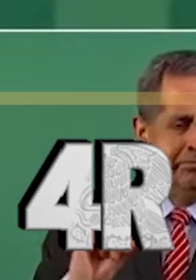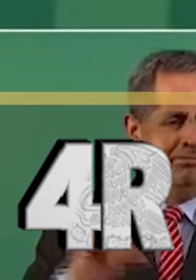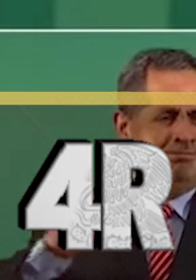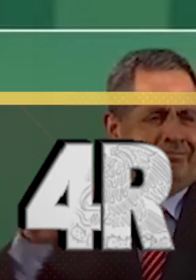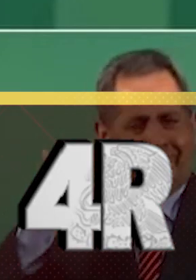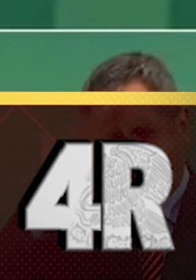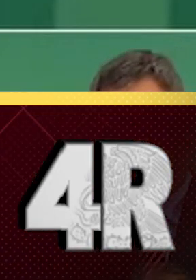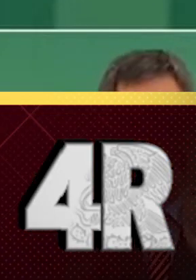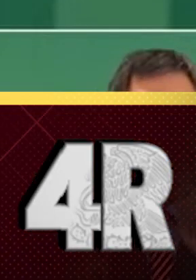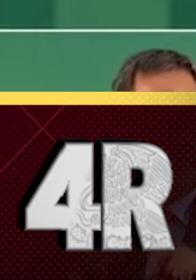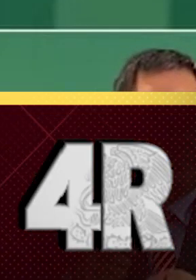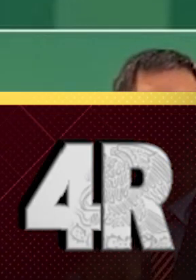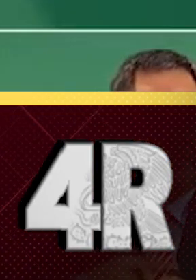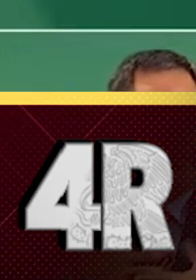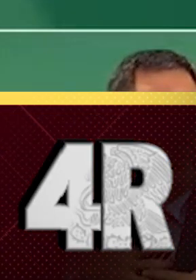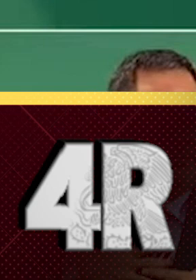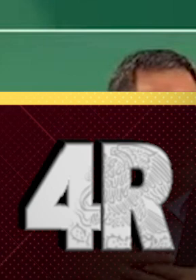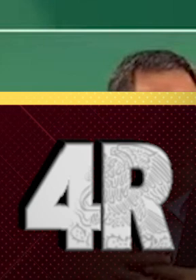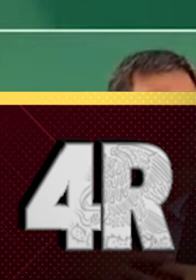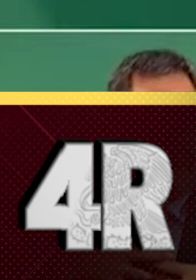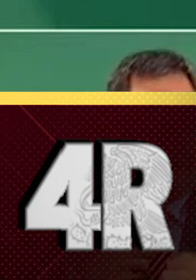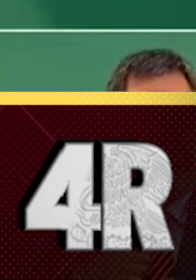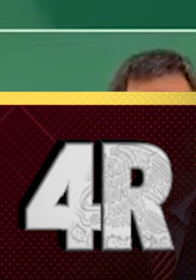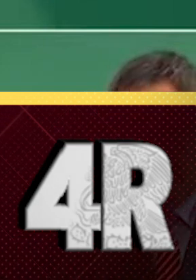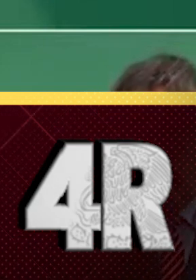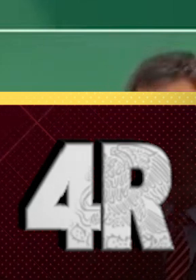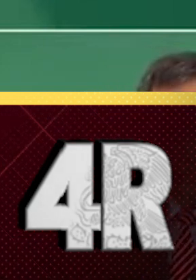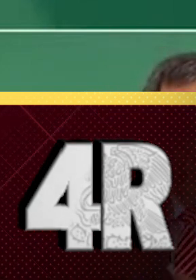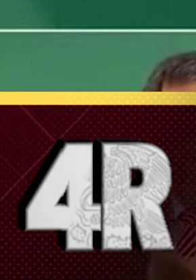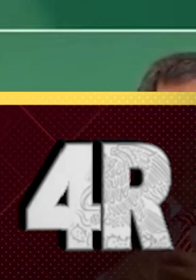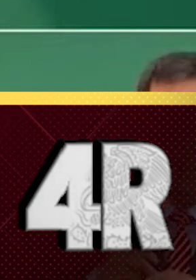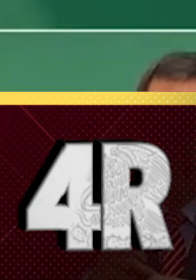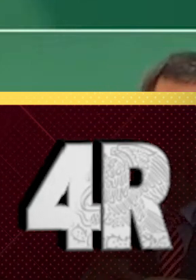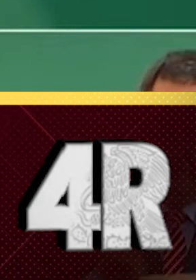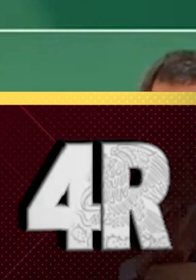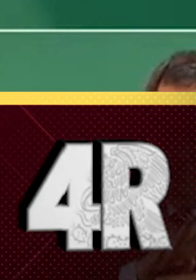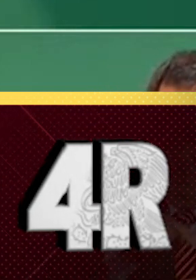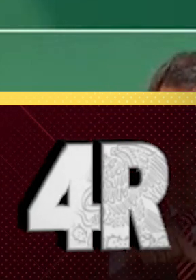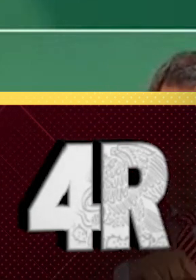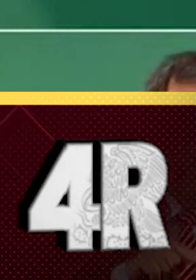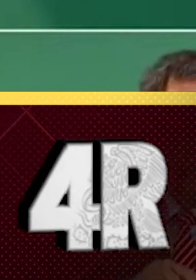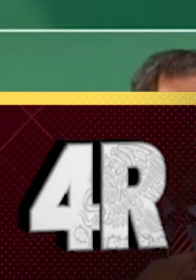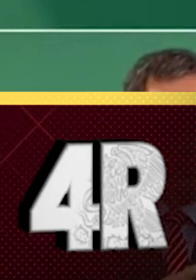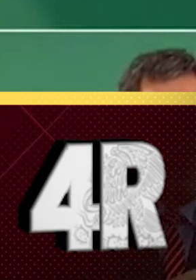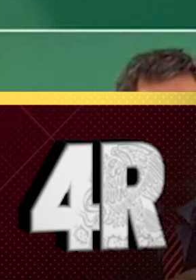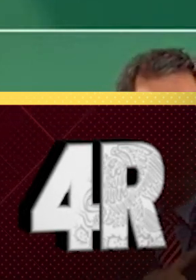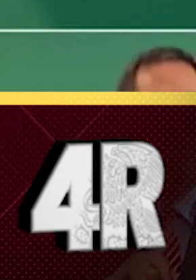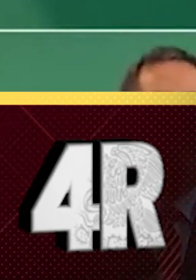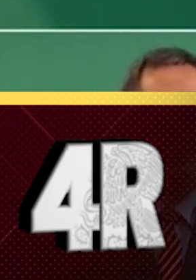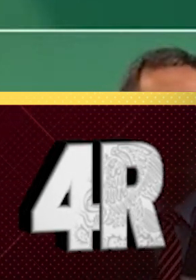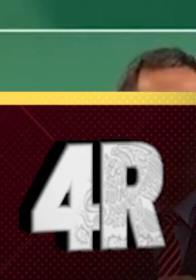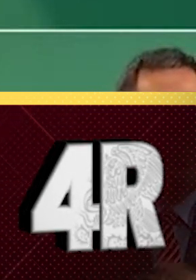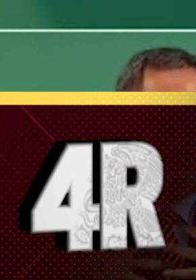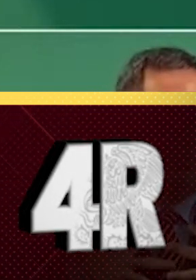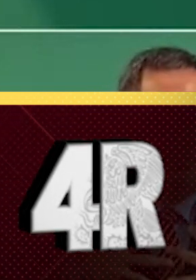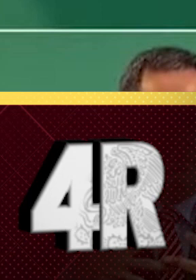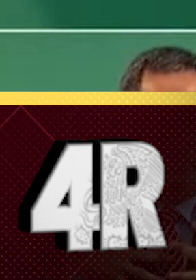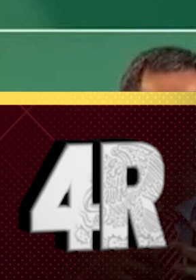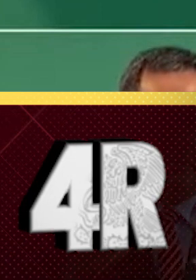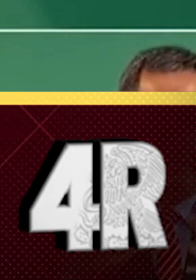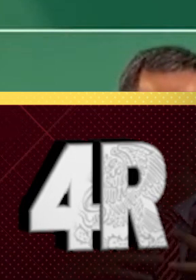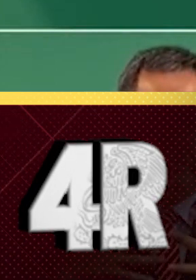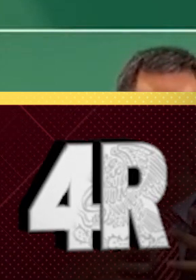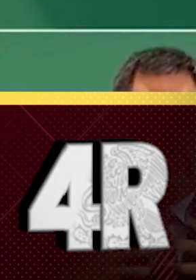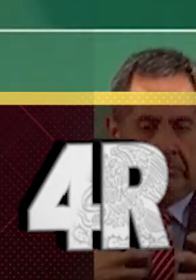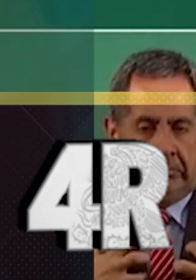Así es, ciudadanos, después de dos largas semanas, el presidente Andrés Manuel, tras su contagio por COVID-19,